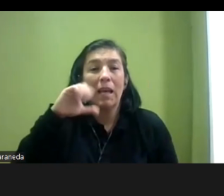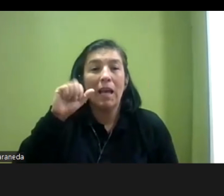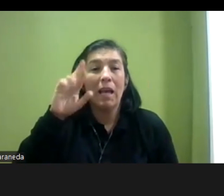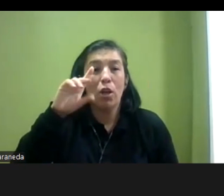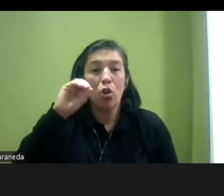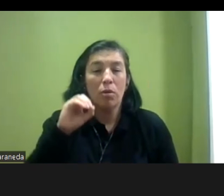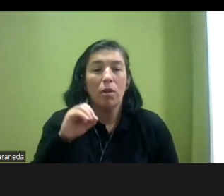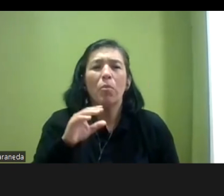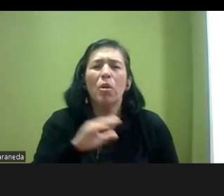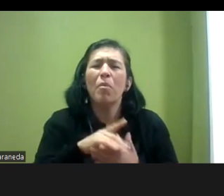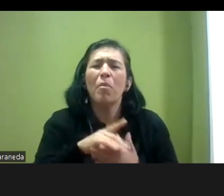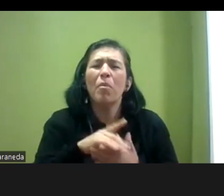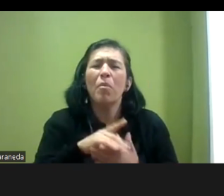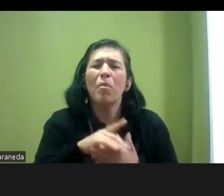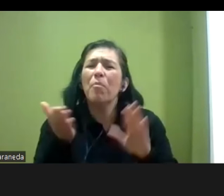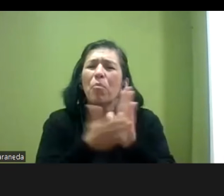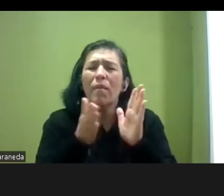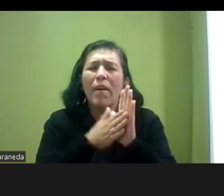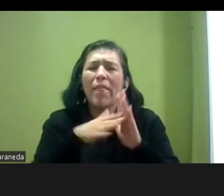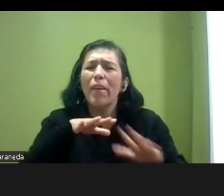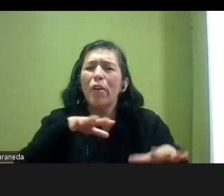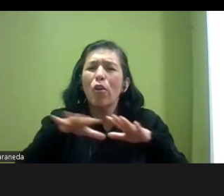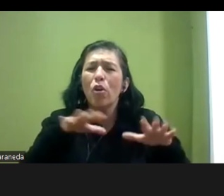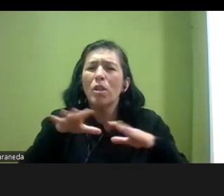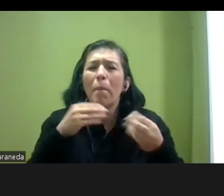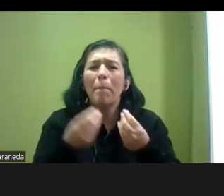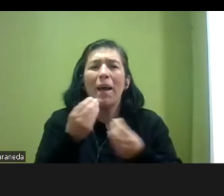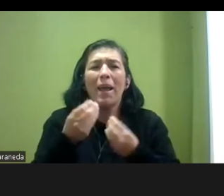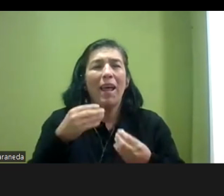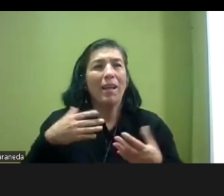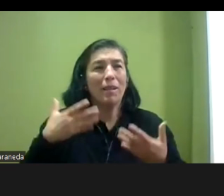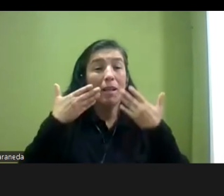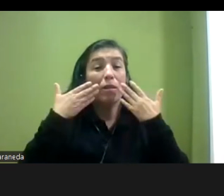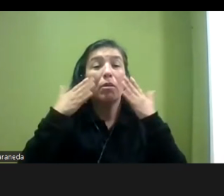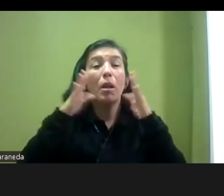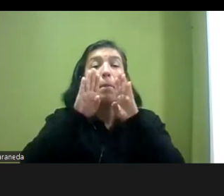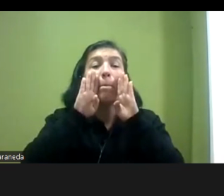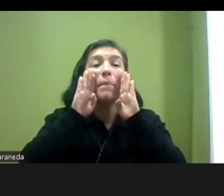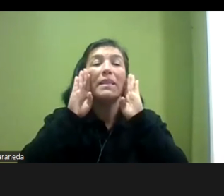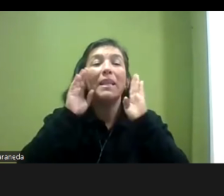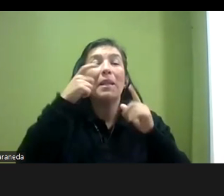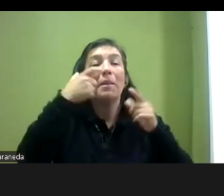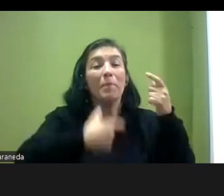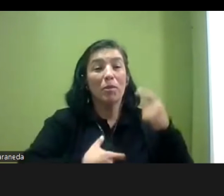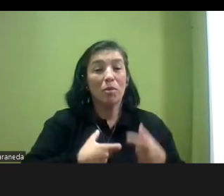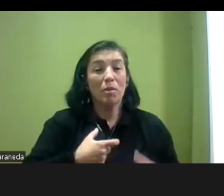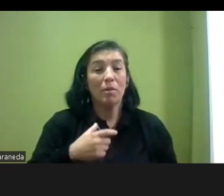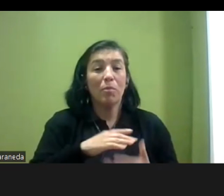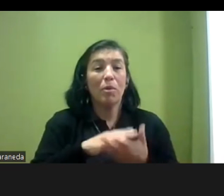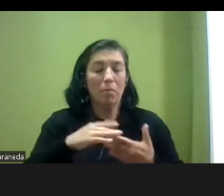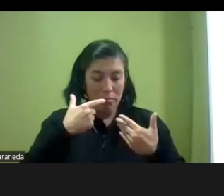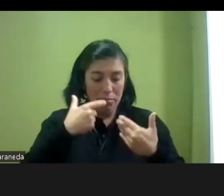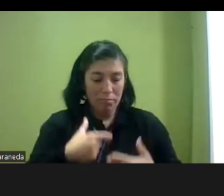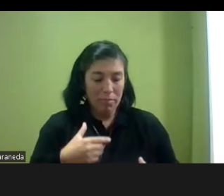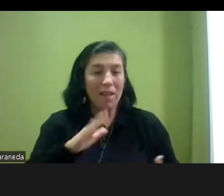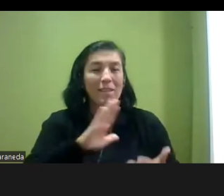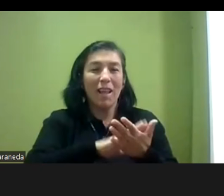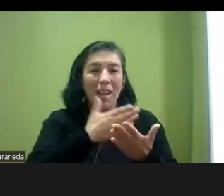¿hay registros de utensilios para la higiene personal de estos grupos, la sanidad de su